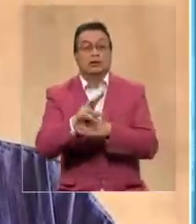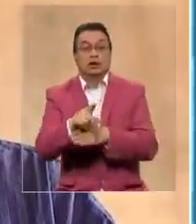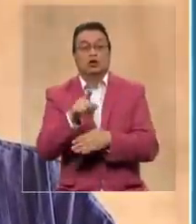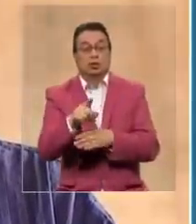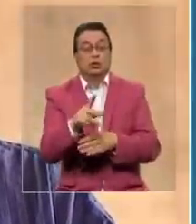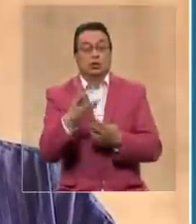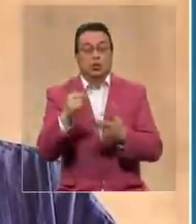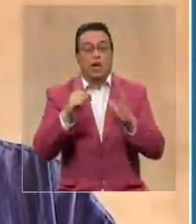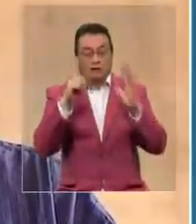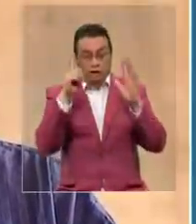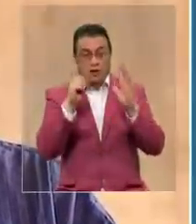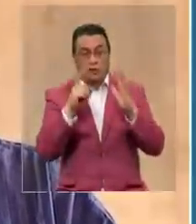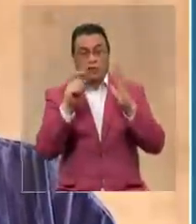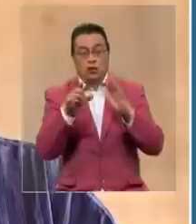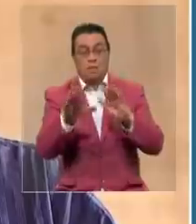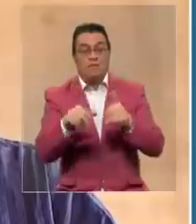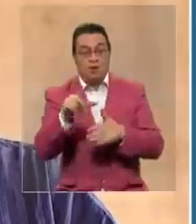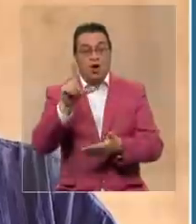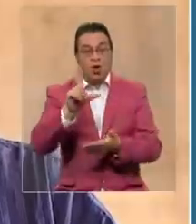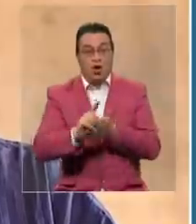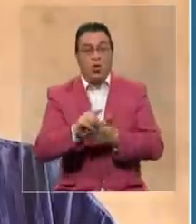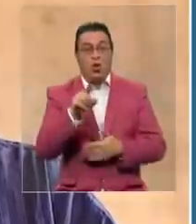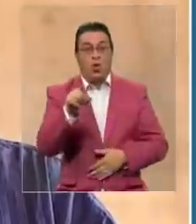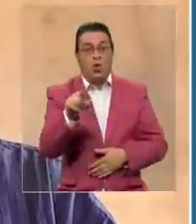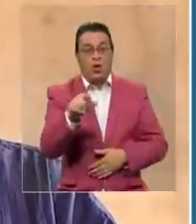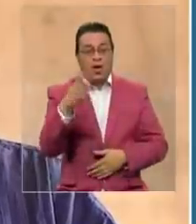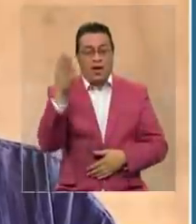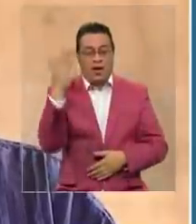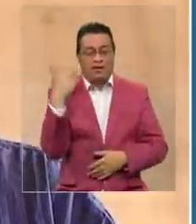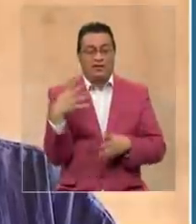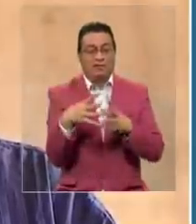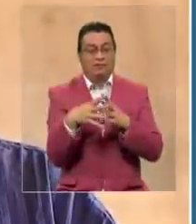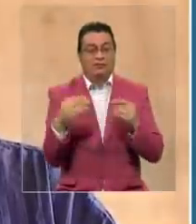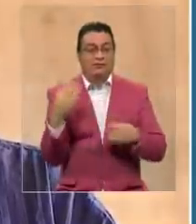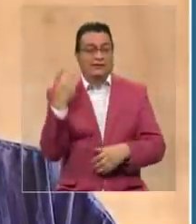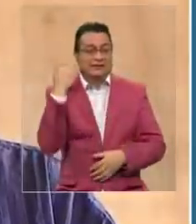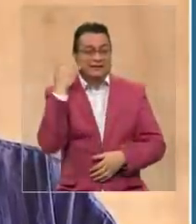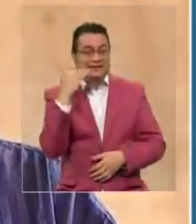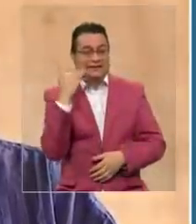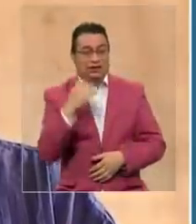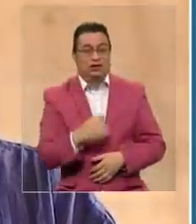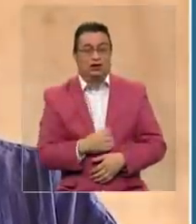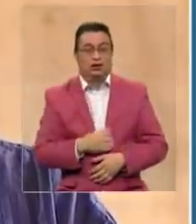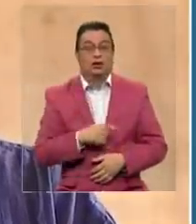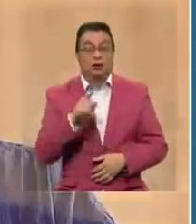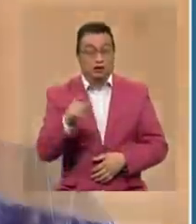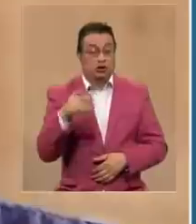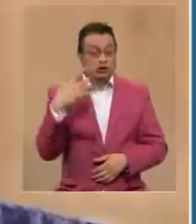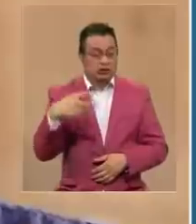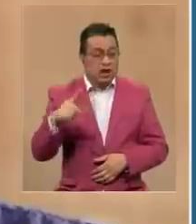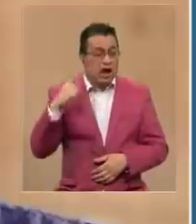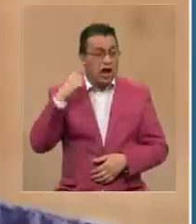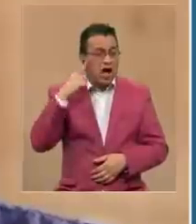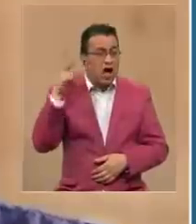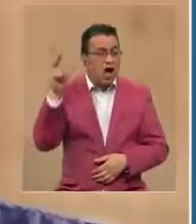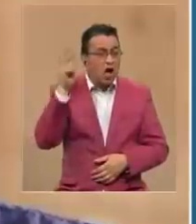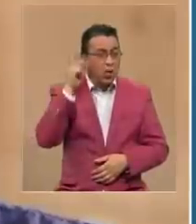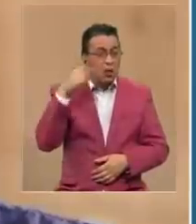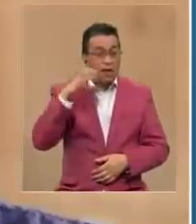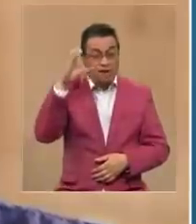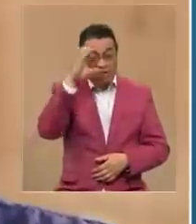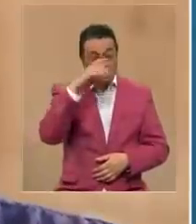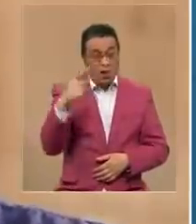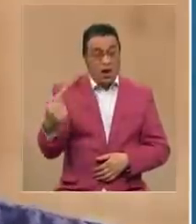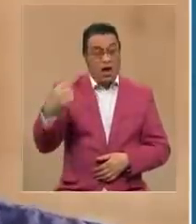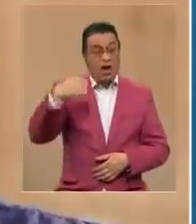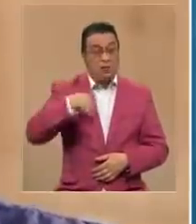había subido una fotografía en el mismo lugar donde había desaparecido el niño. Él había escuchado que lo estaban buscando, ¿dónde